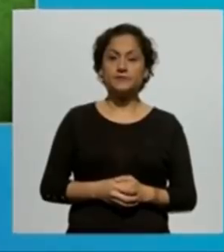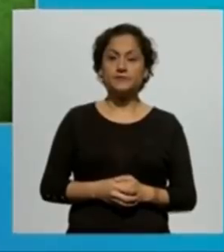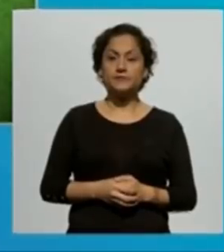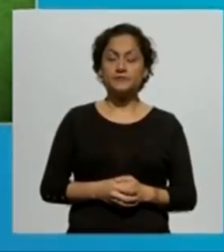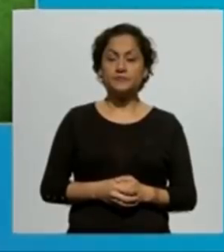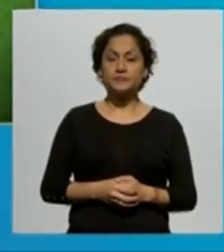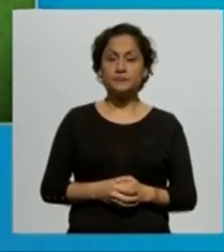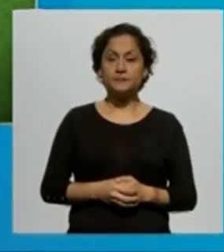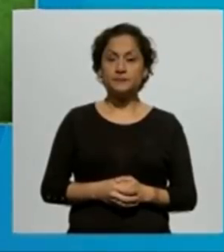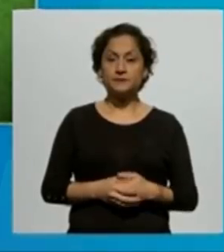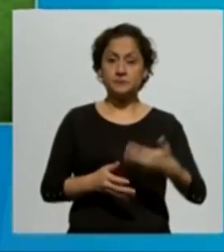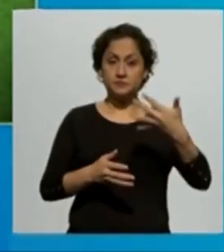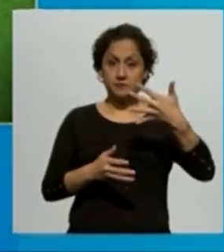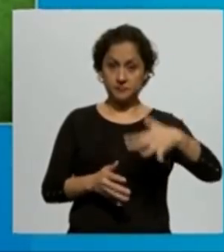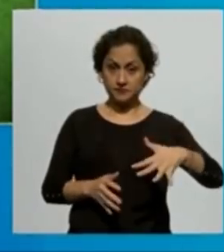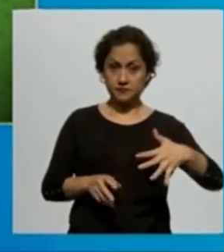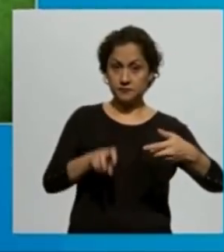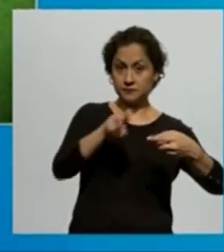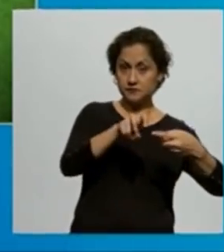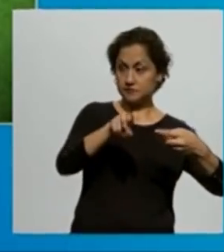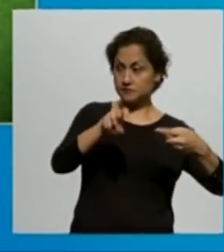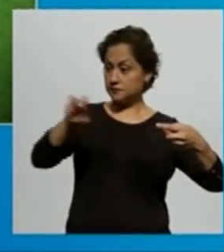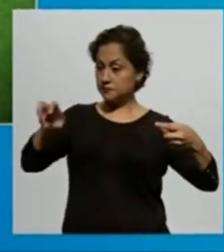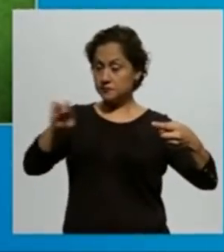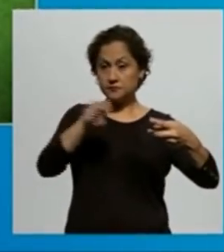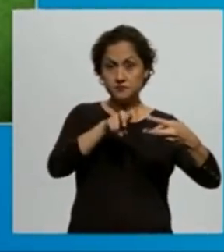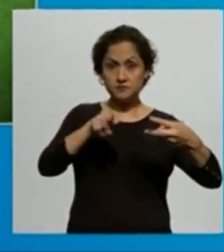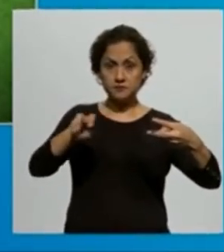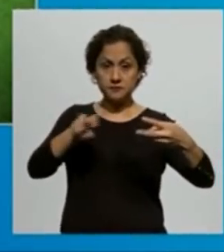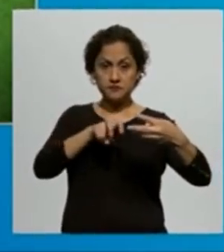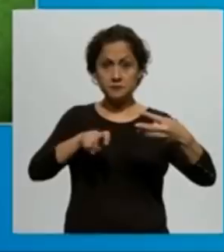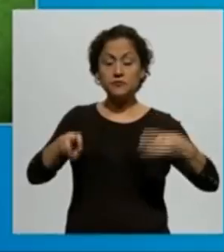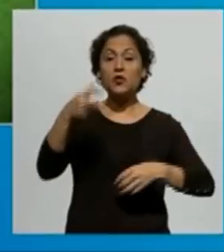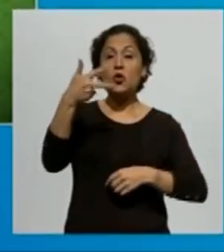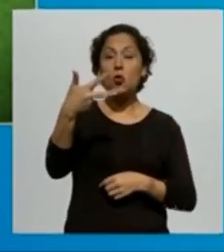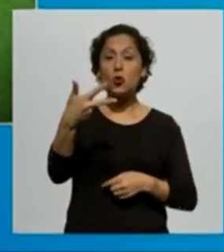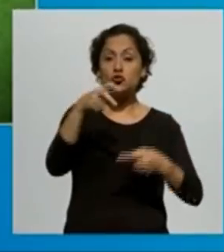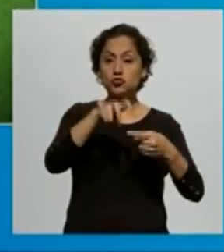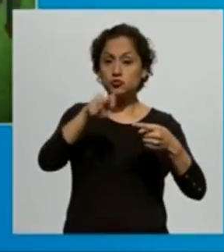Cada una hay 800.